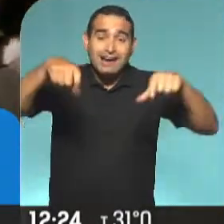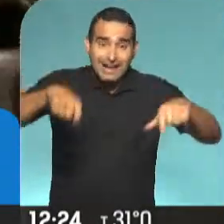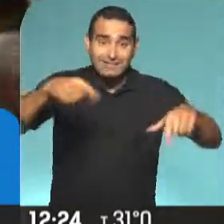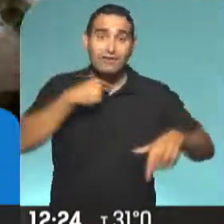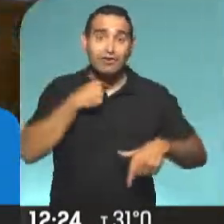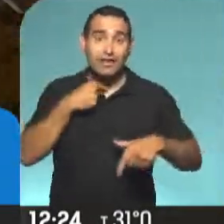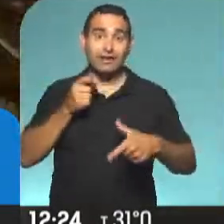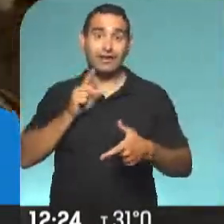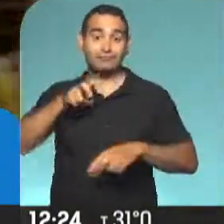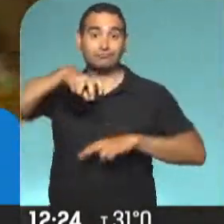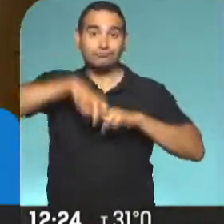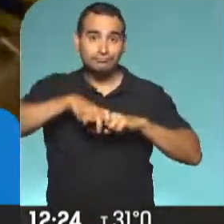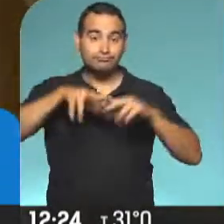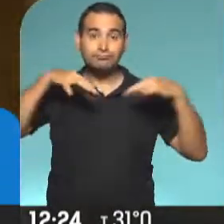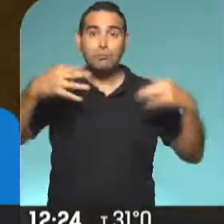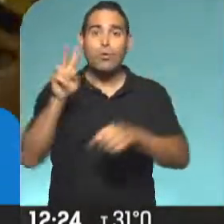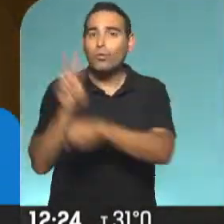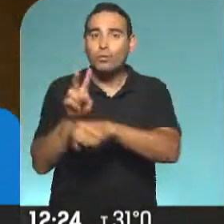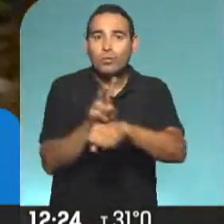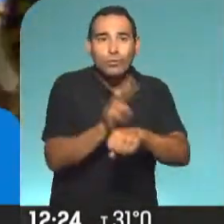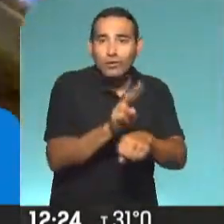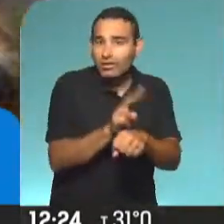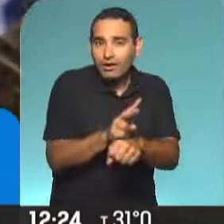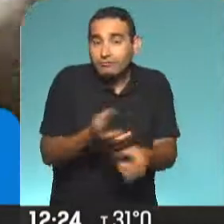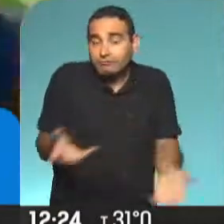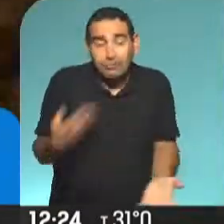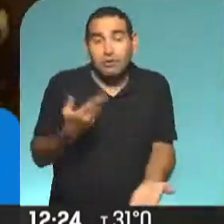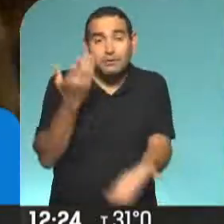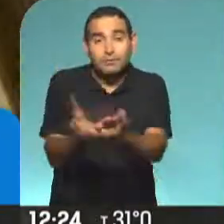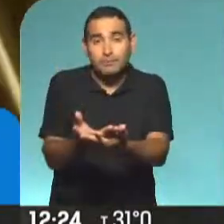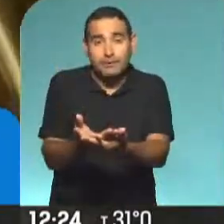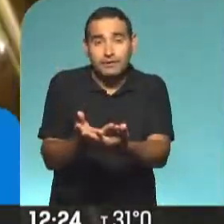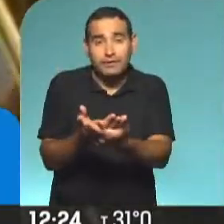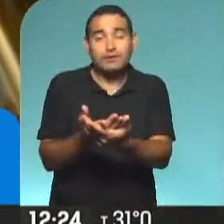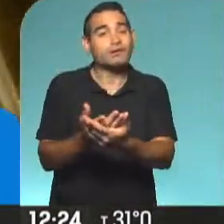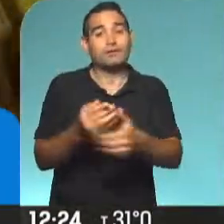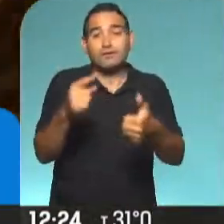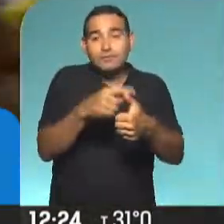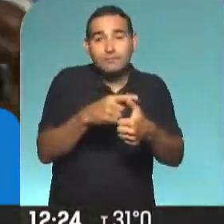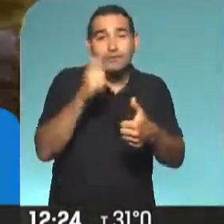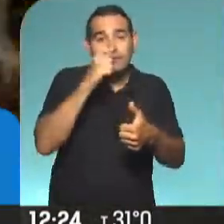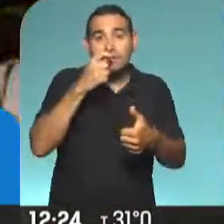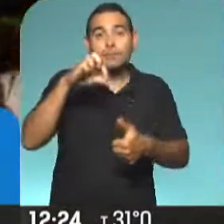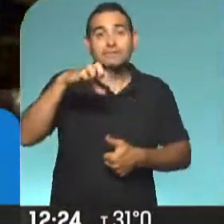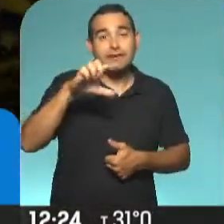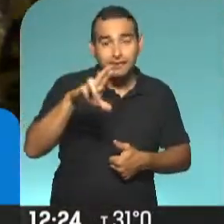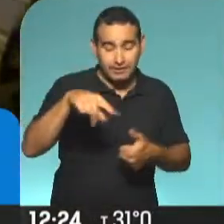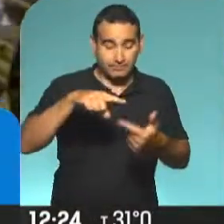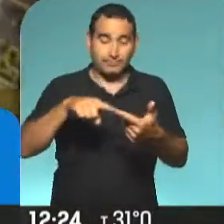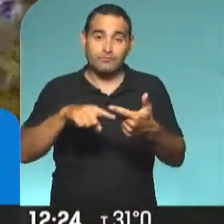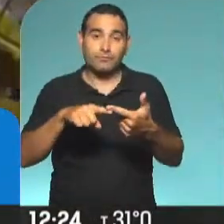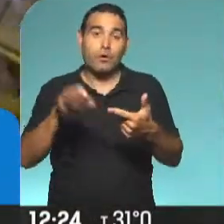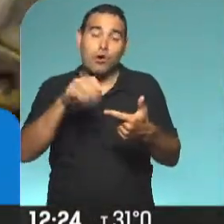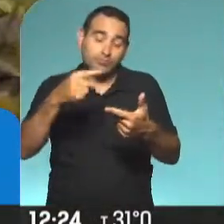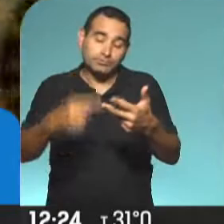de cuidado de la salud, te van a pedir... O que tengas un PCR negativo o lo que te